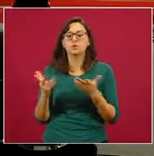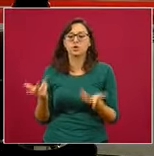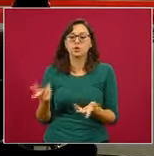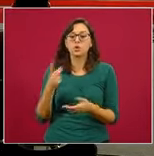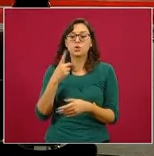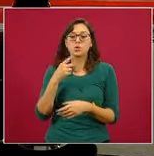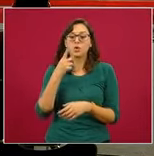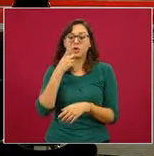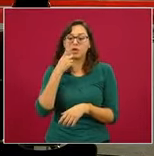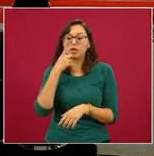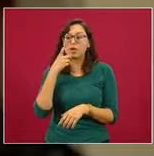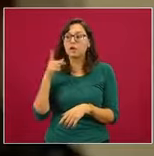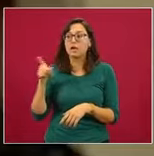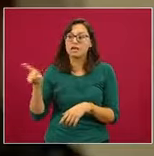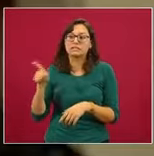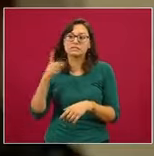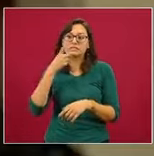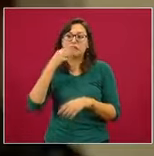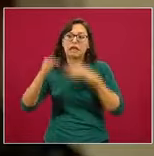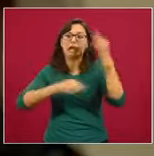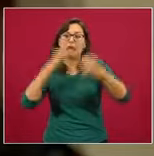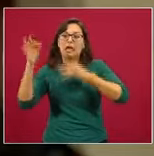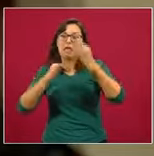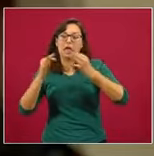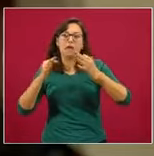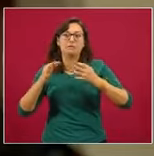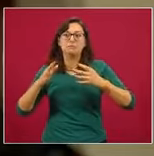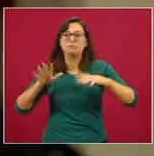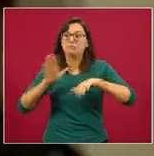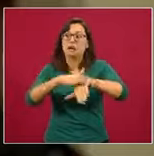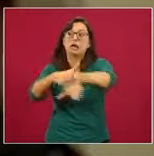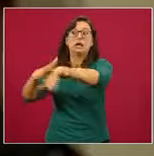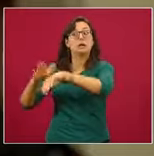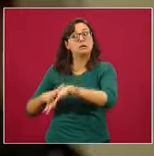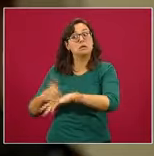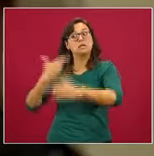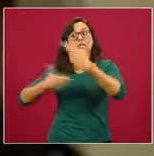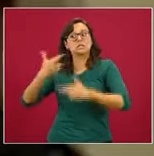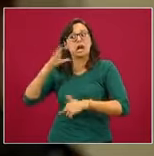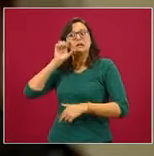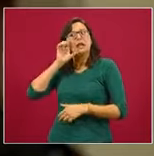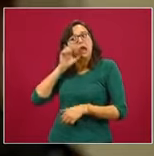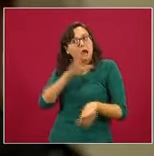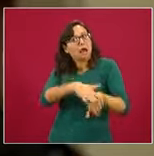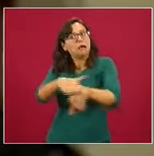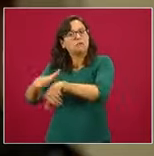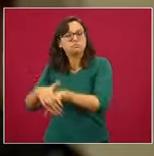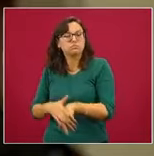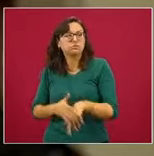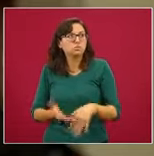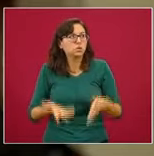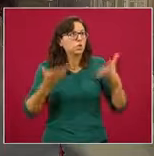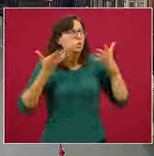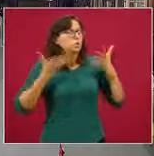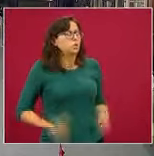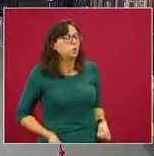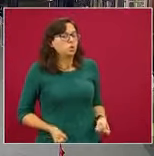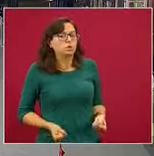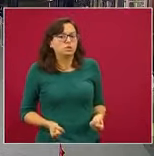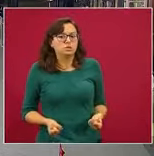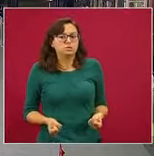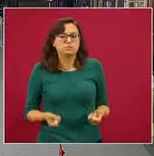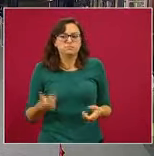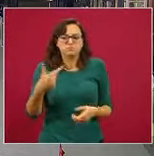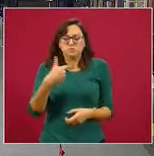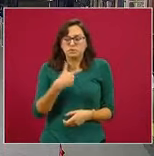Dice que si no dejan de salir y que si siguen haciendo quién sabe qué, nos van a regresar a naranja. Entonces, la pregunta, yo veo las estadísticas que usted